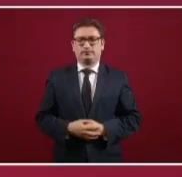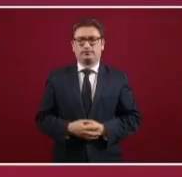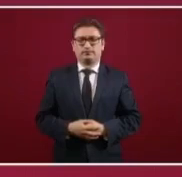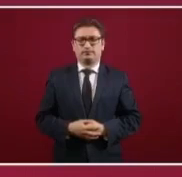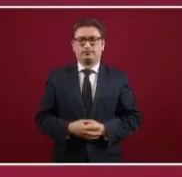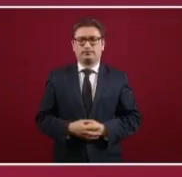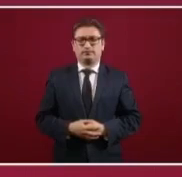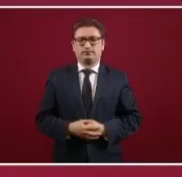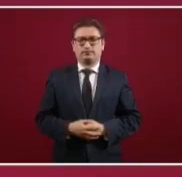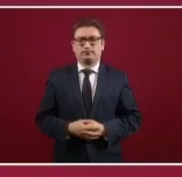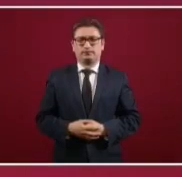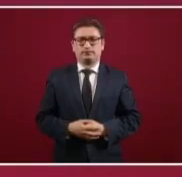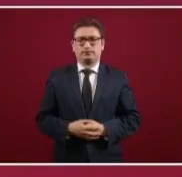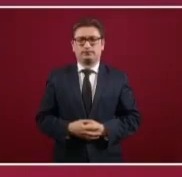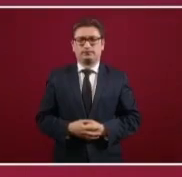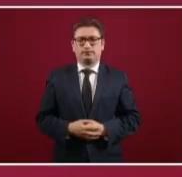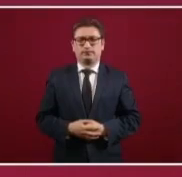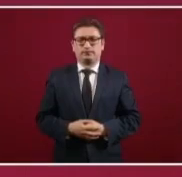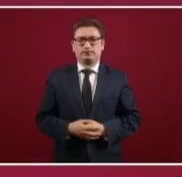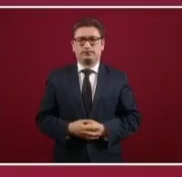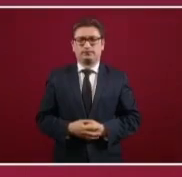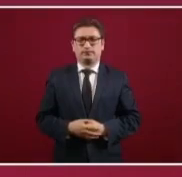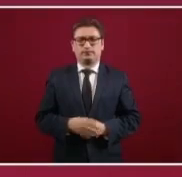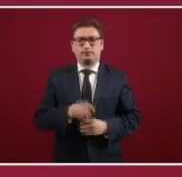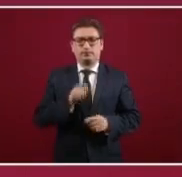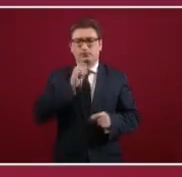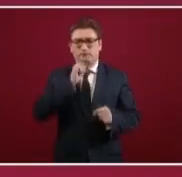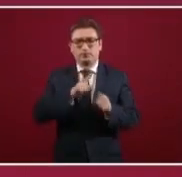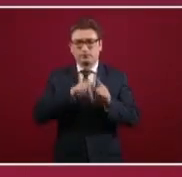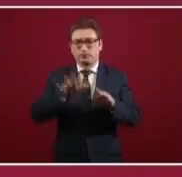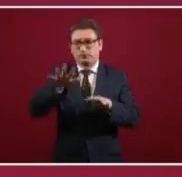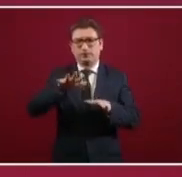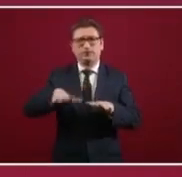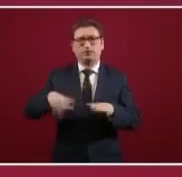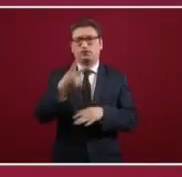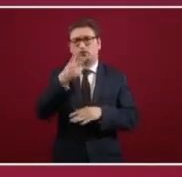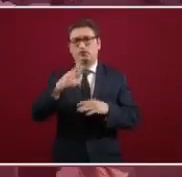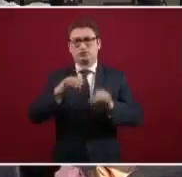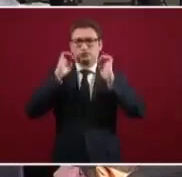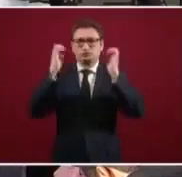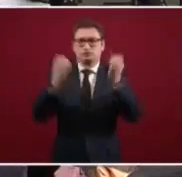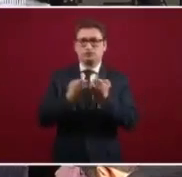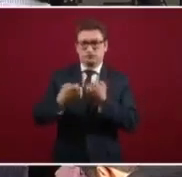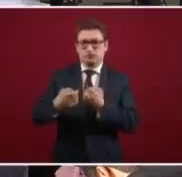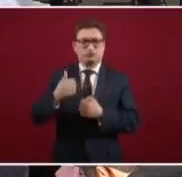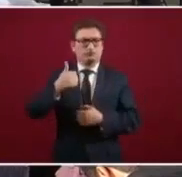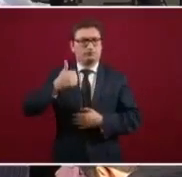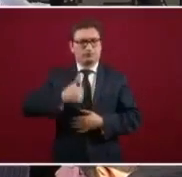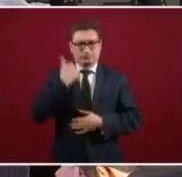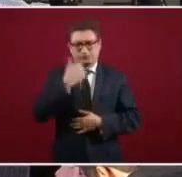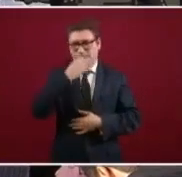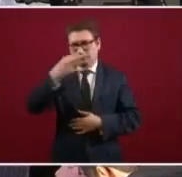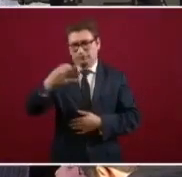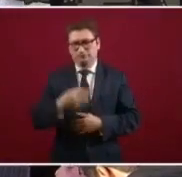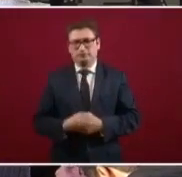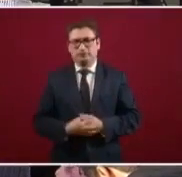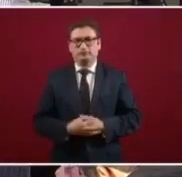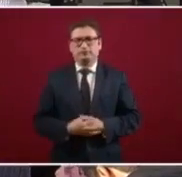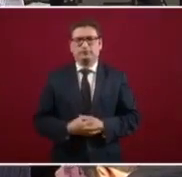bah a resolverse lo de los dos estadios y aprovecho para decirlo